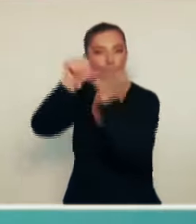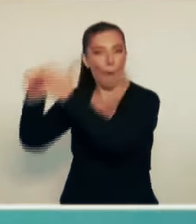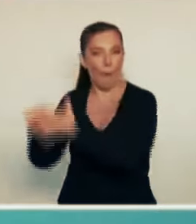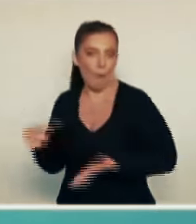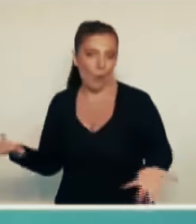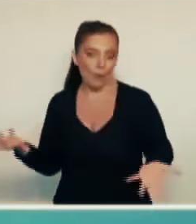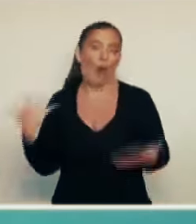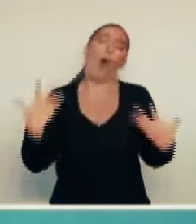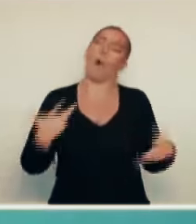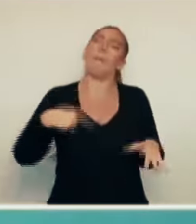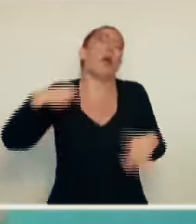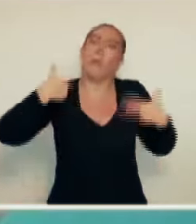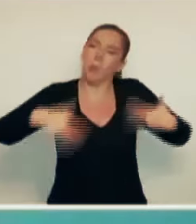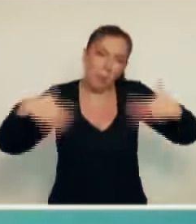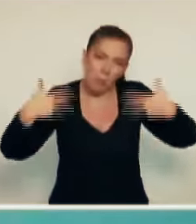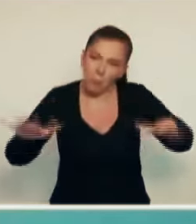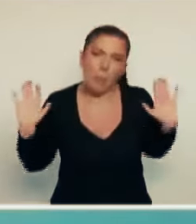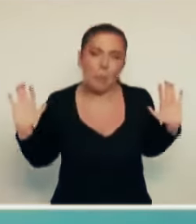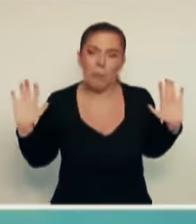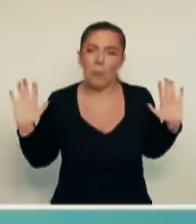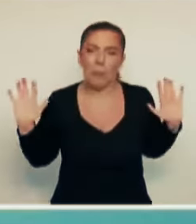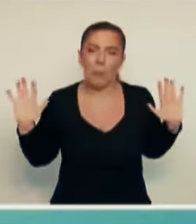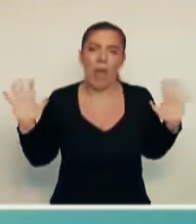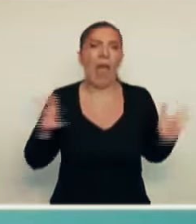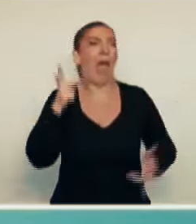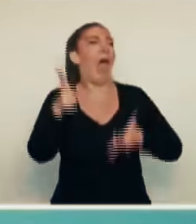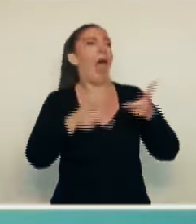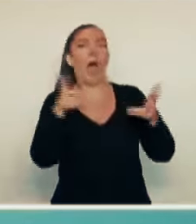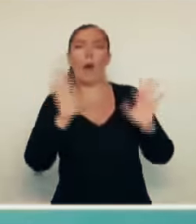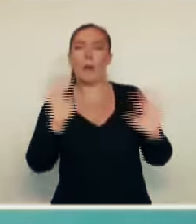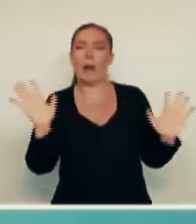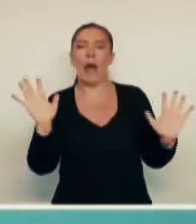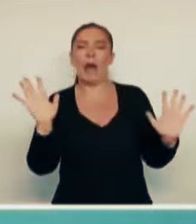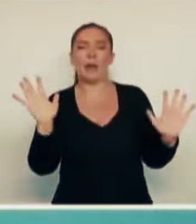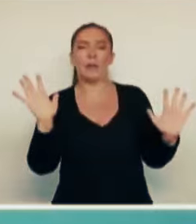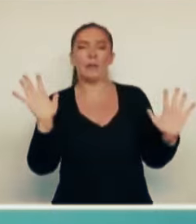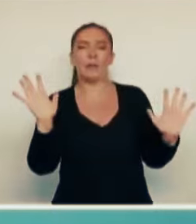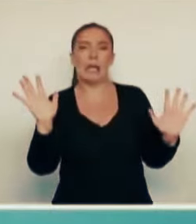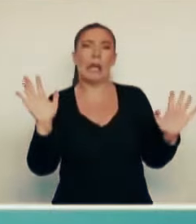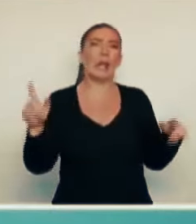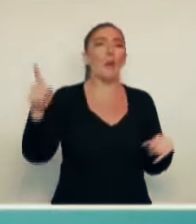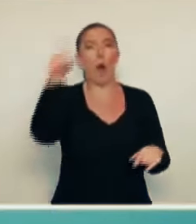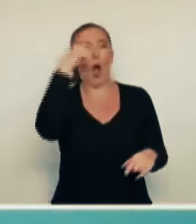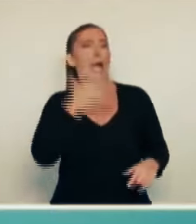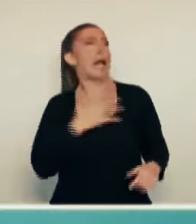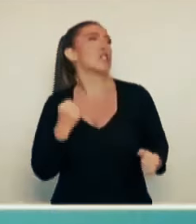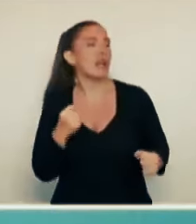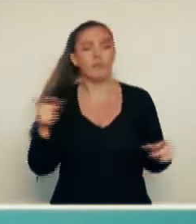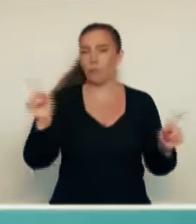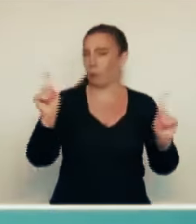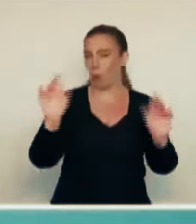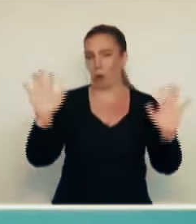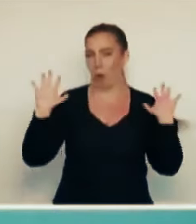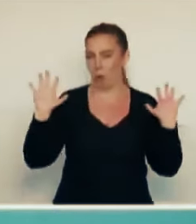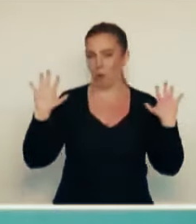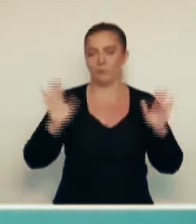bueno, tampoco vinimos a hacer una apología nacionalista ni nada que se les parezca,